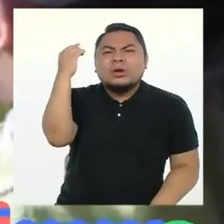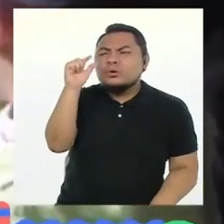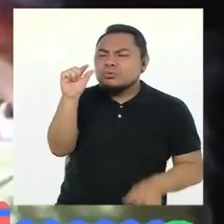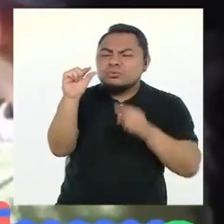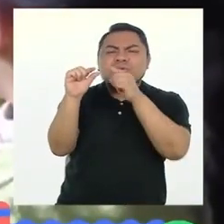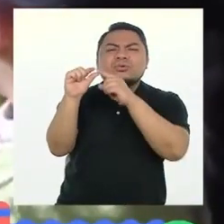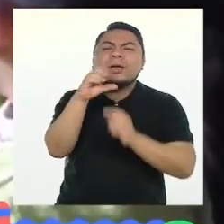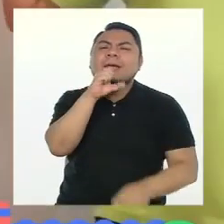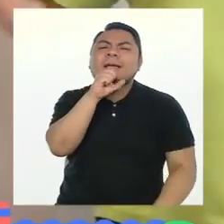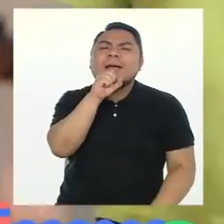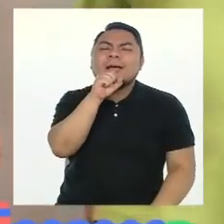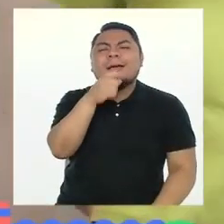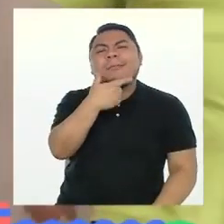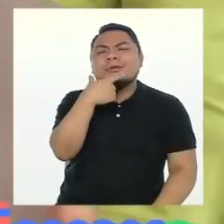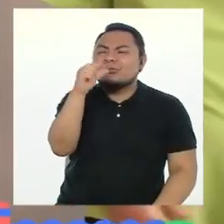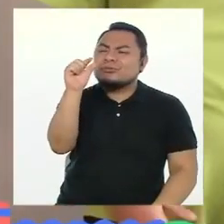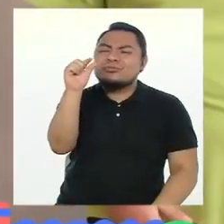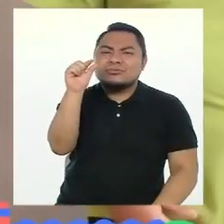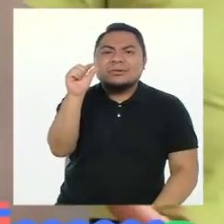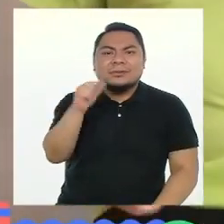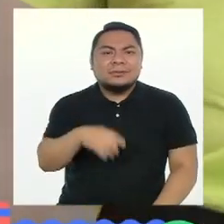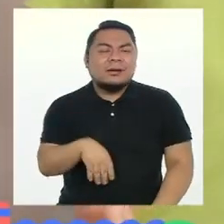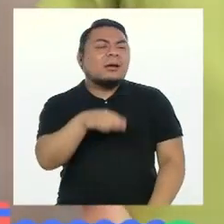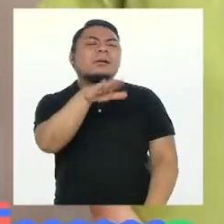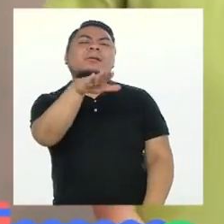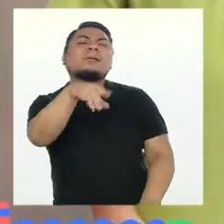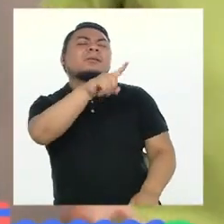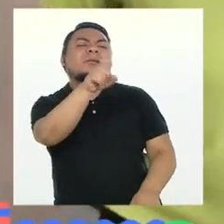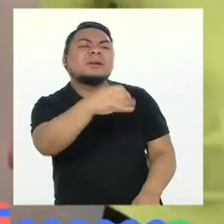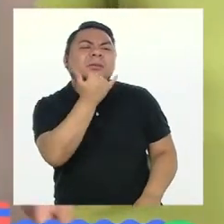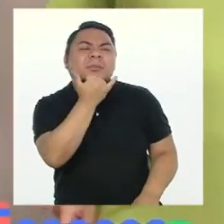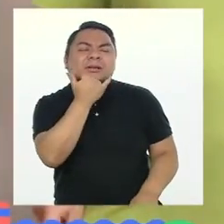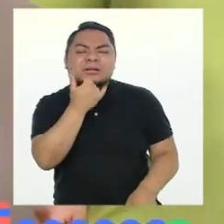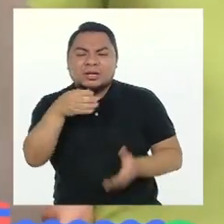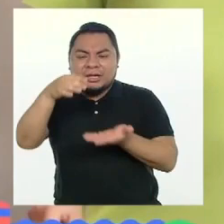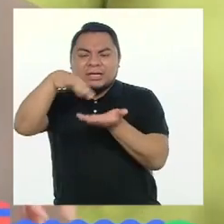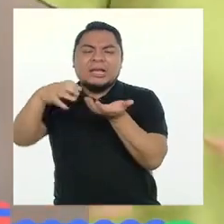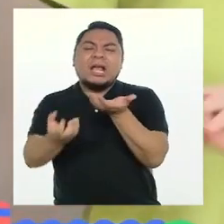y anaranjaditas. ¿Qué pasó cuando el aceite estaba caliente?